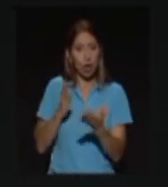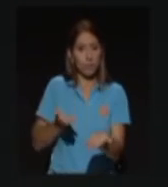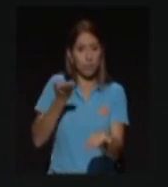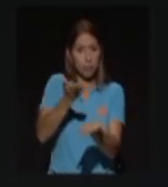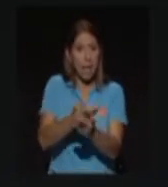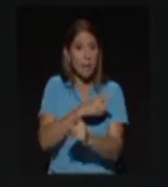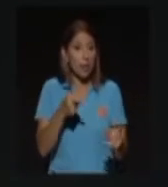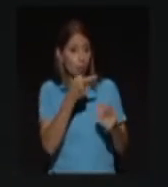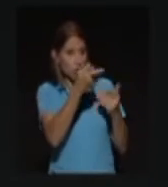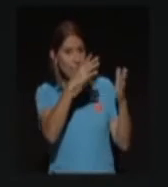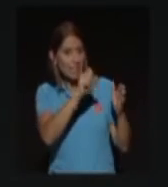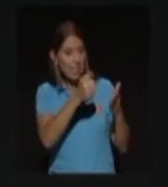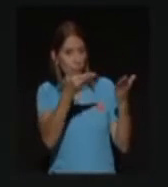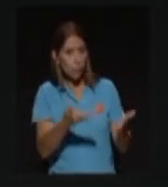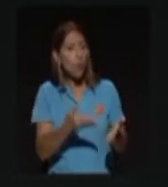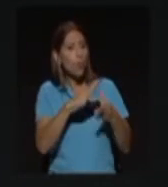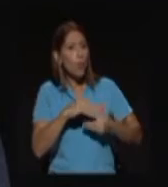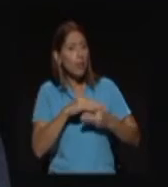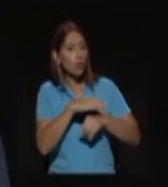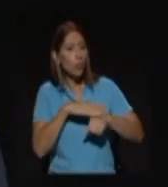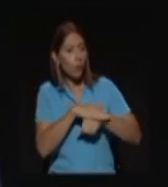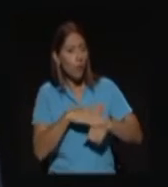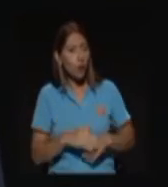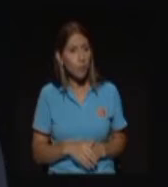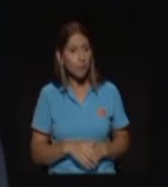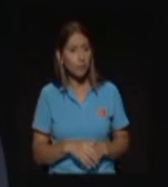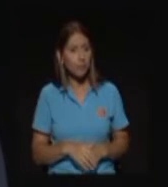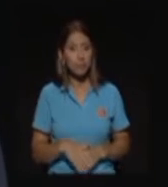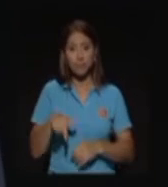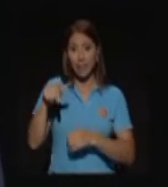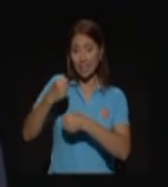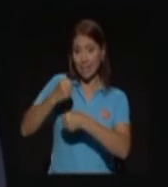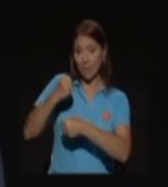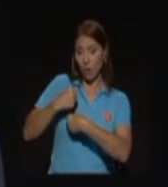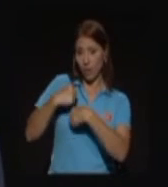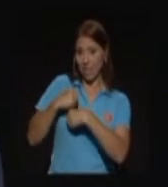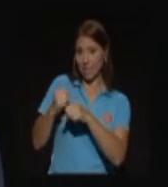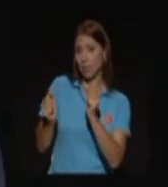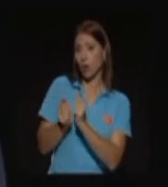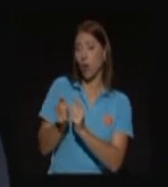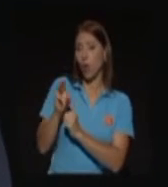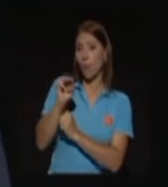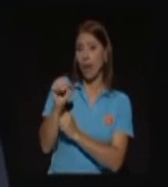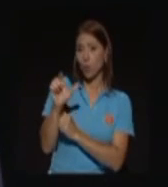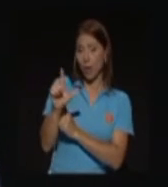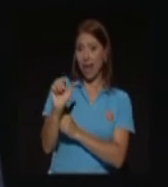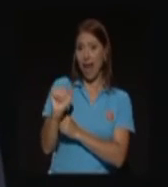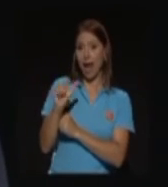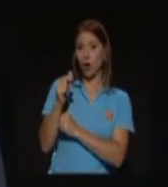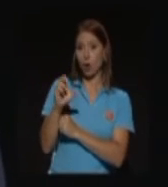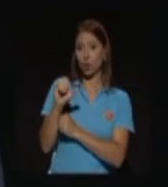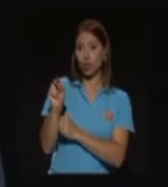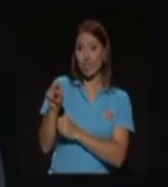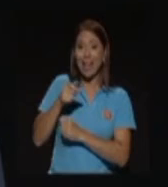usted sí estuvo. Cuéntenos, don Enio, por favor. Este trabajo que hicimos con Manuel Agosín, que está de